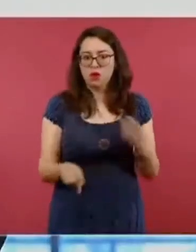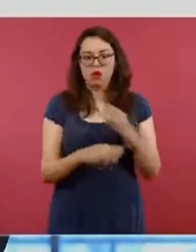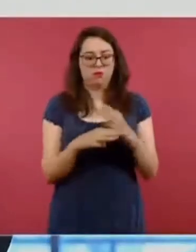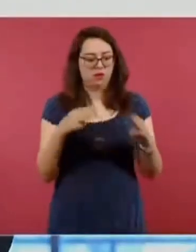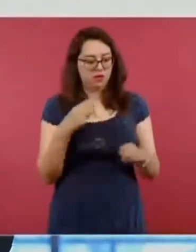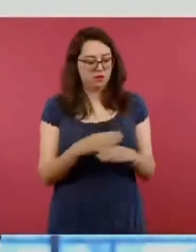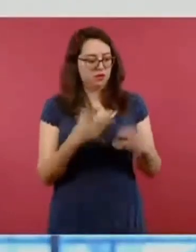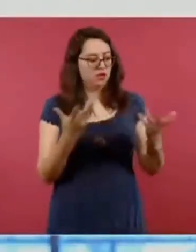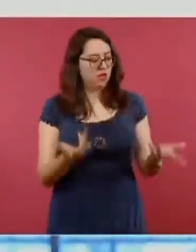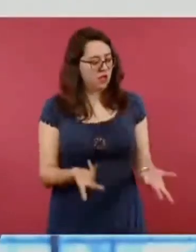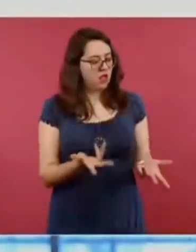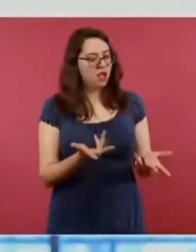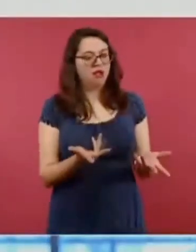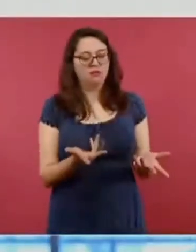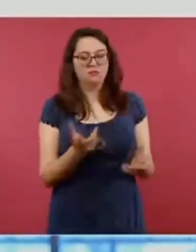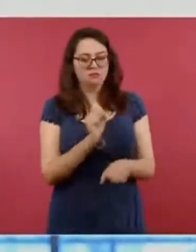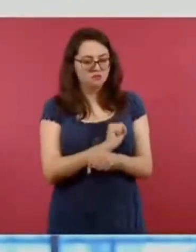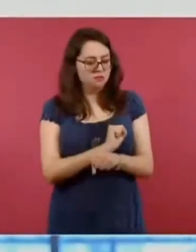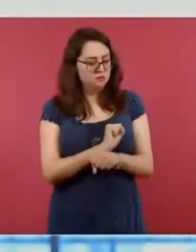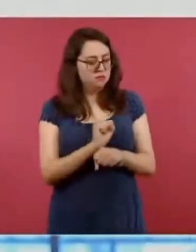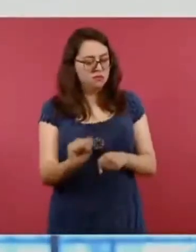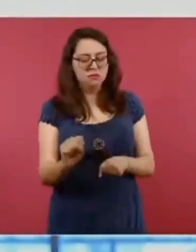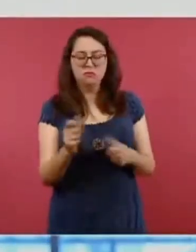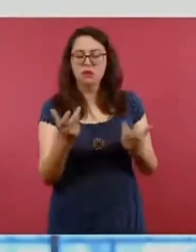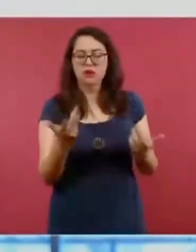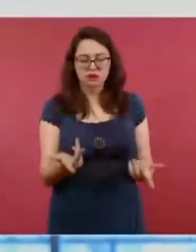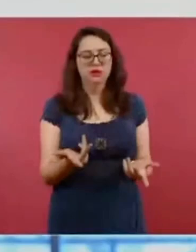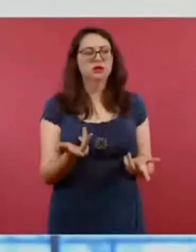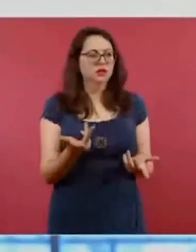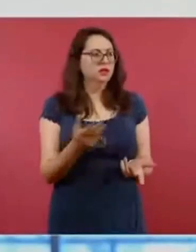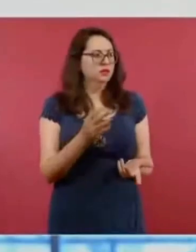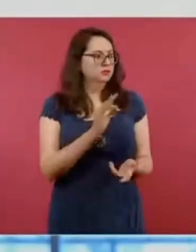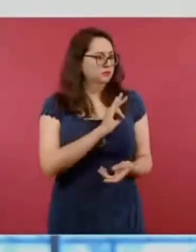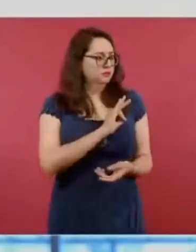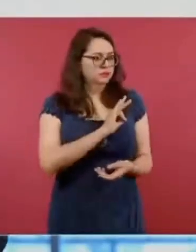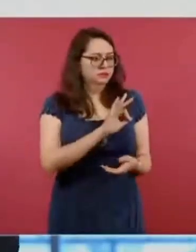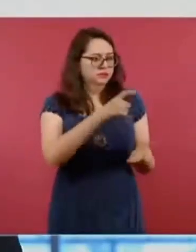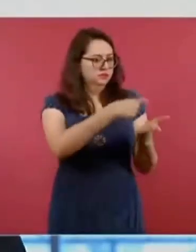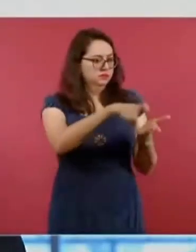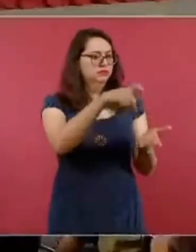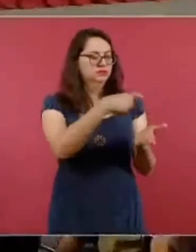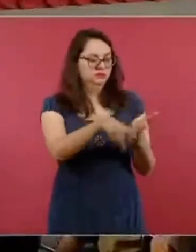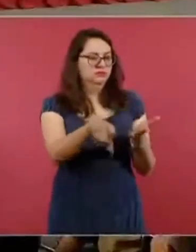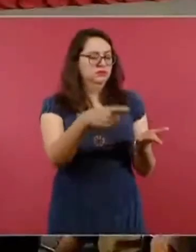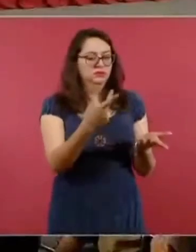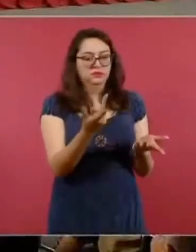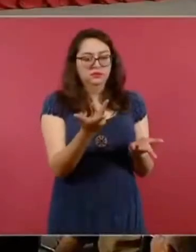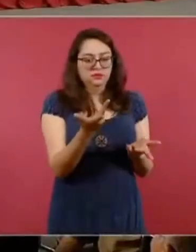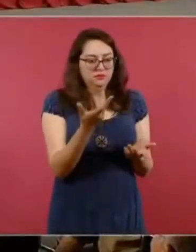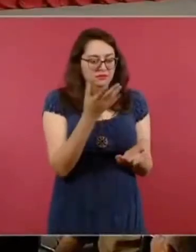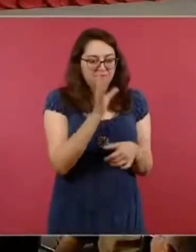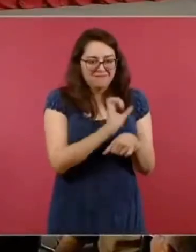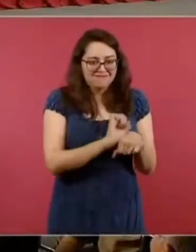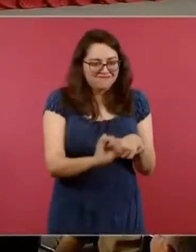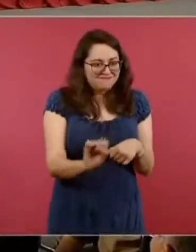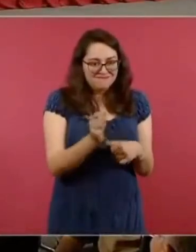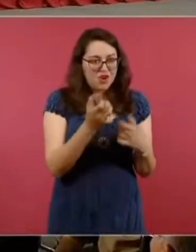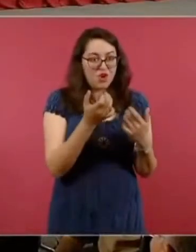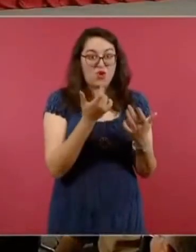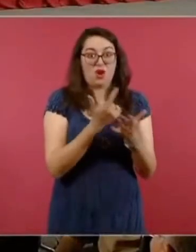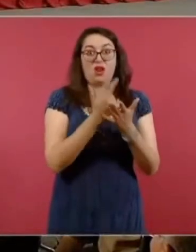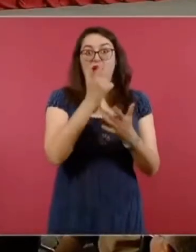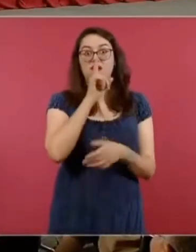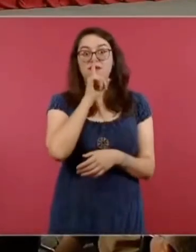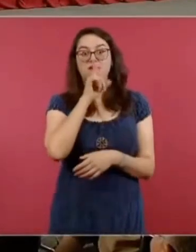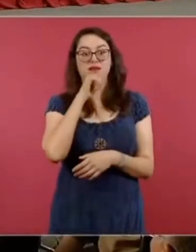equipos sencillos que se pueden adquirir prácticamente en cualquier municipio, pero que hacen mucha falta. Ese es el